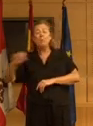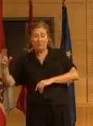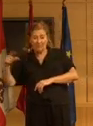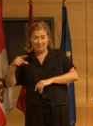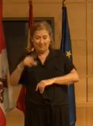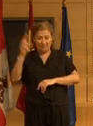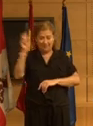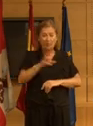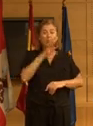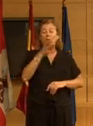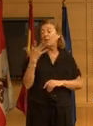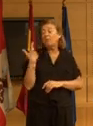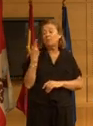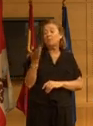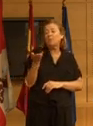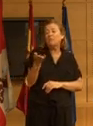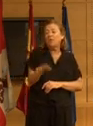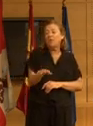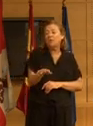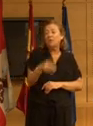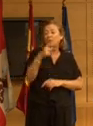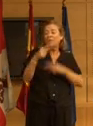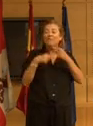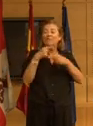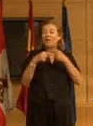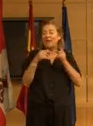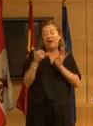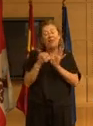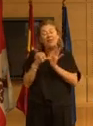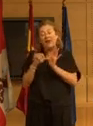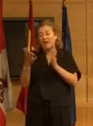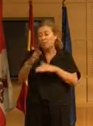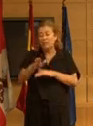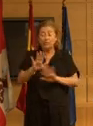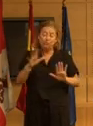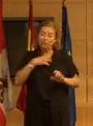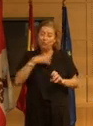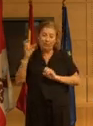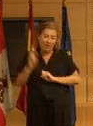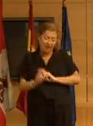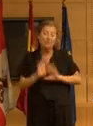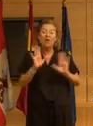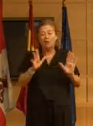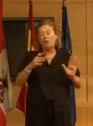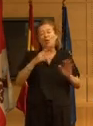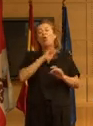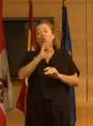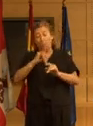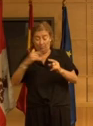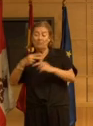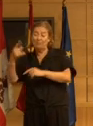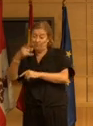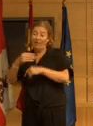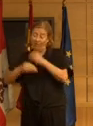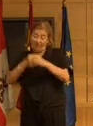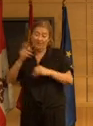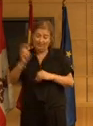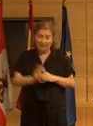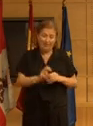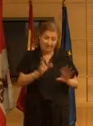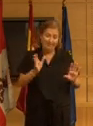acaba de fallecer un familiar muy cercano. Pero vamos, que contamos con ella a pesar de todo, pero simplemente que sepáis que